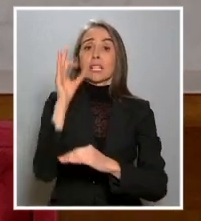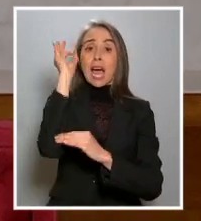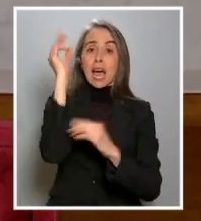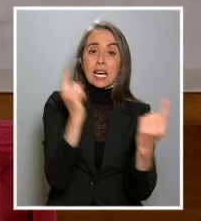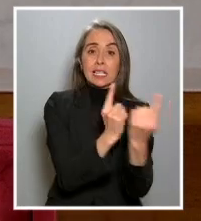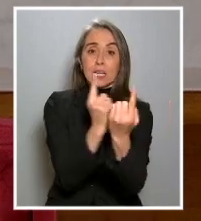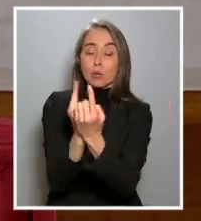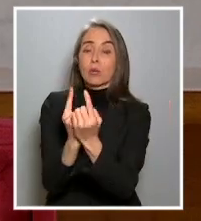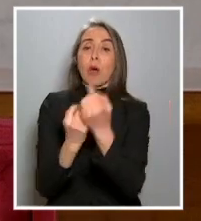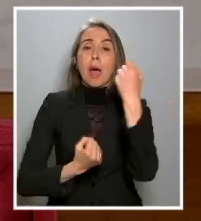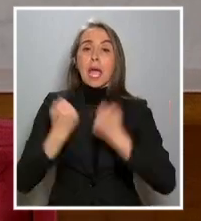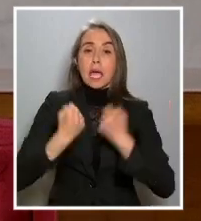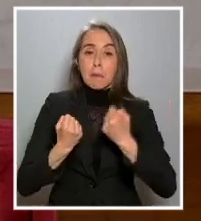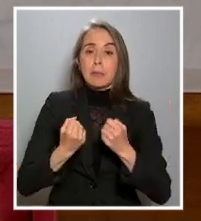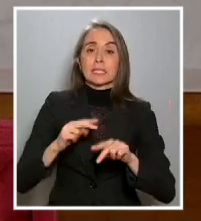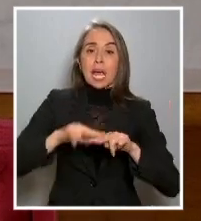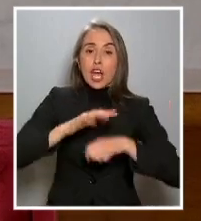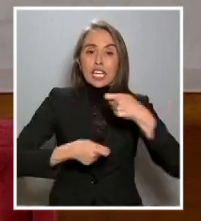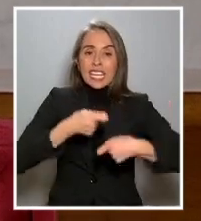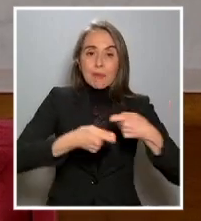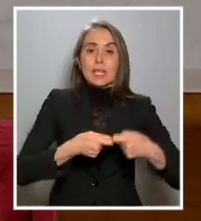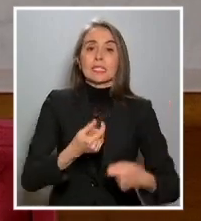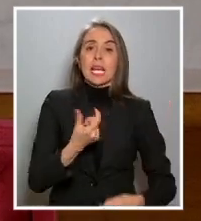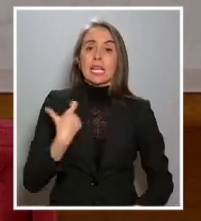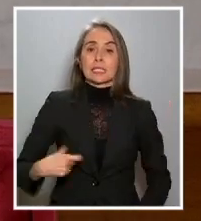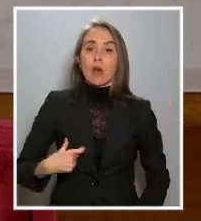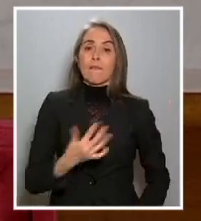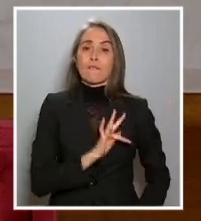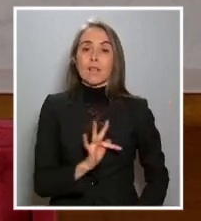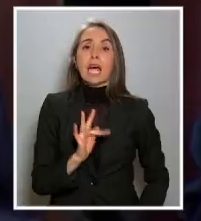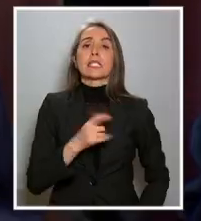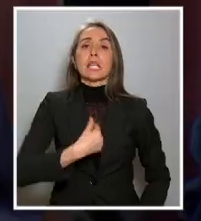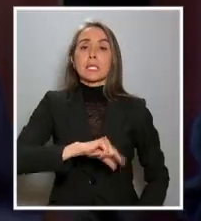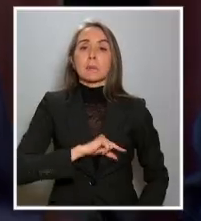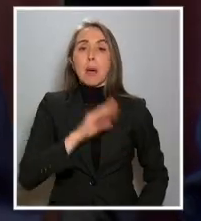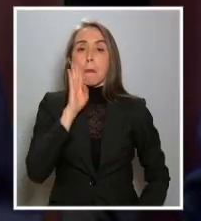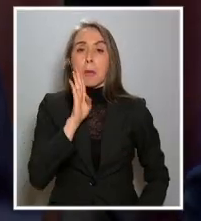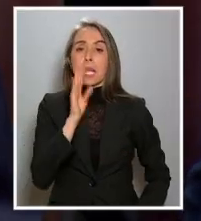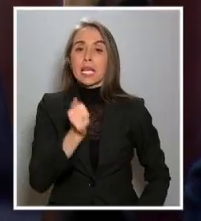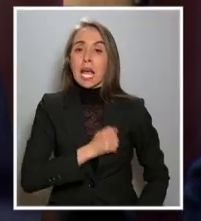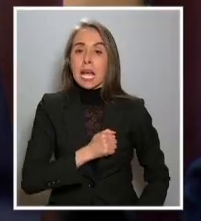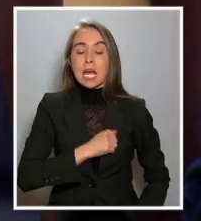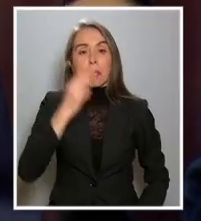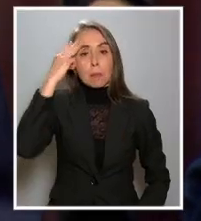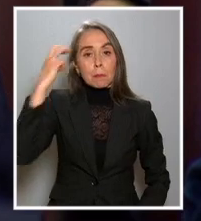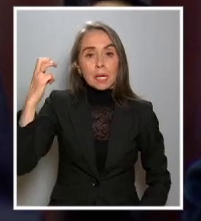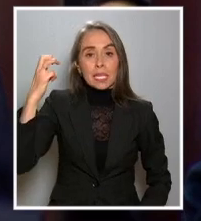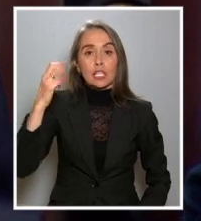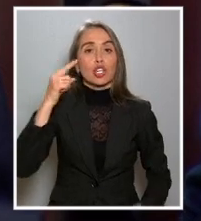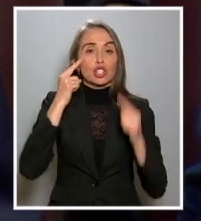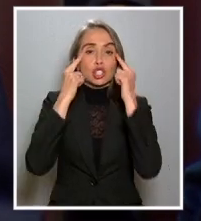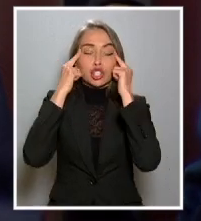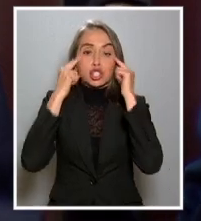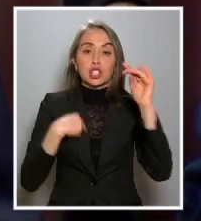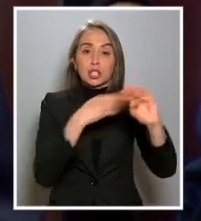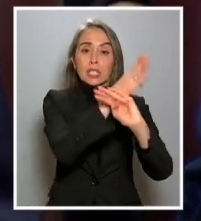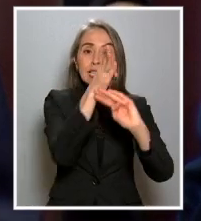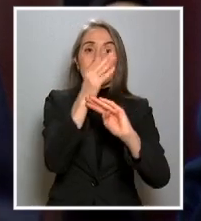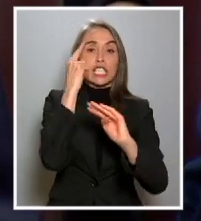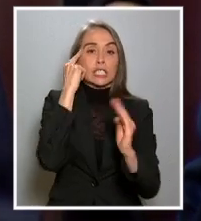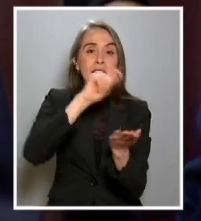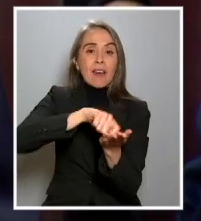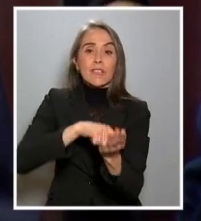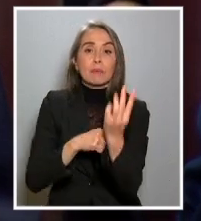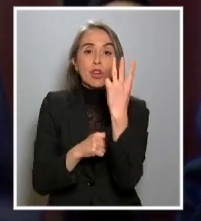e inversionistas en Estados Unidos, en Francia, en España, en Bélgica, en Canadá, en México, en China, país con el que